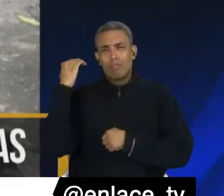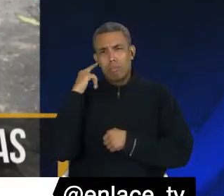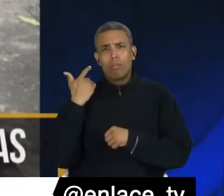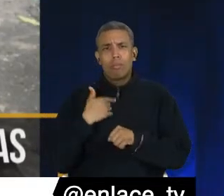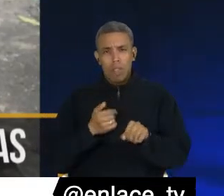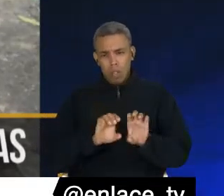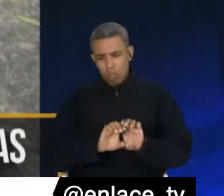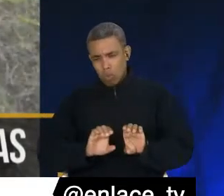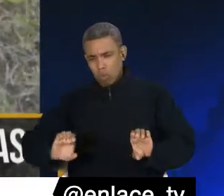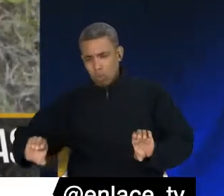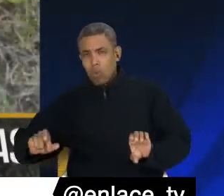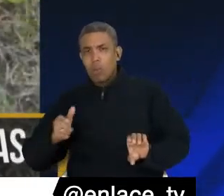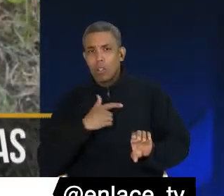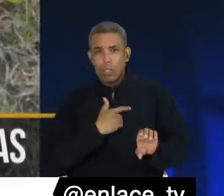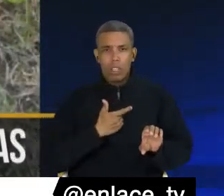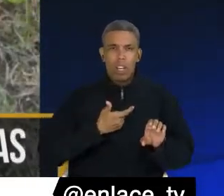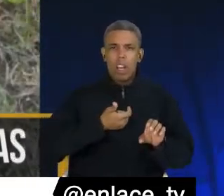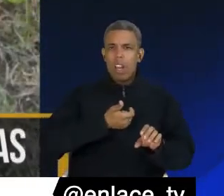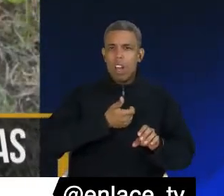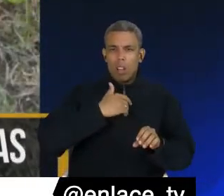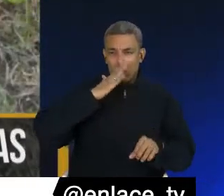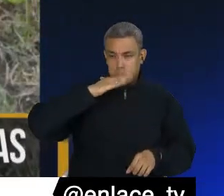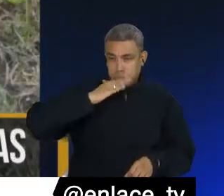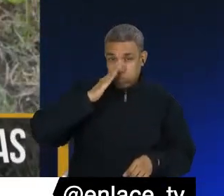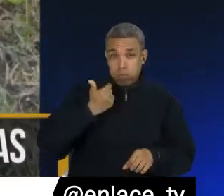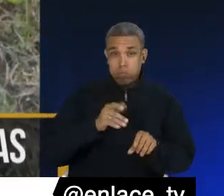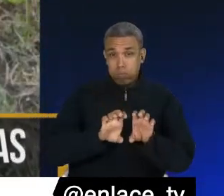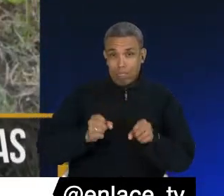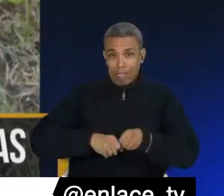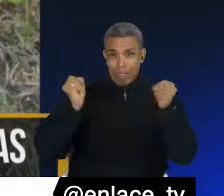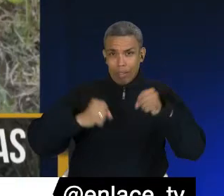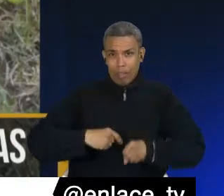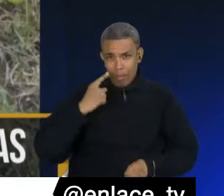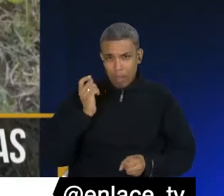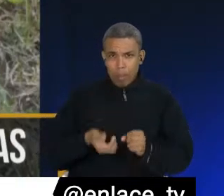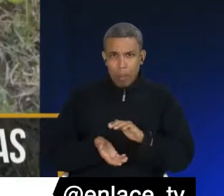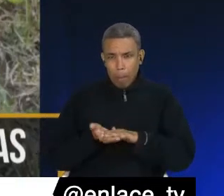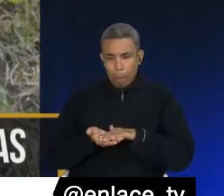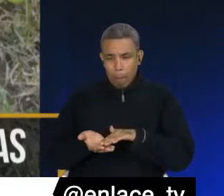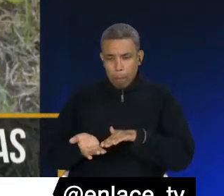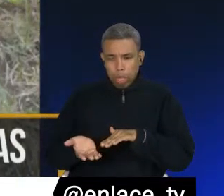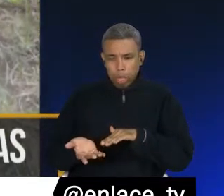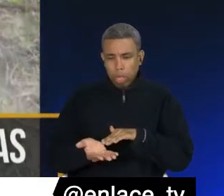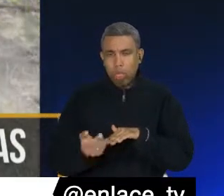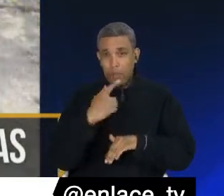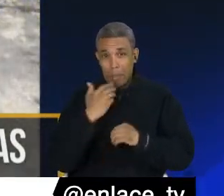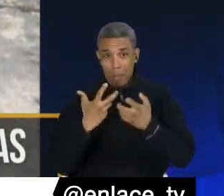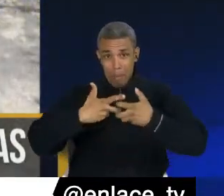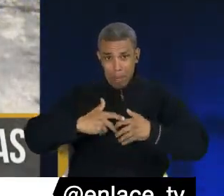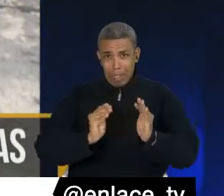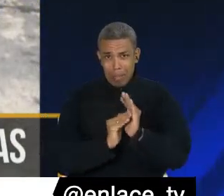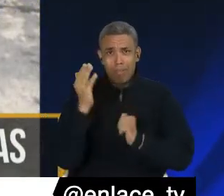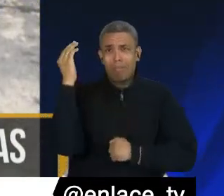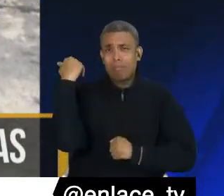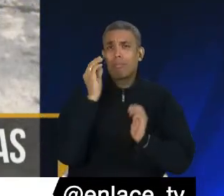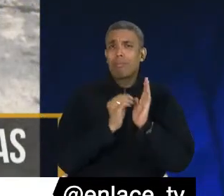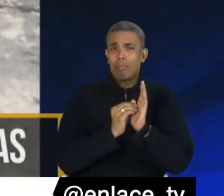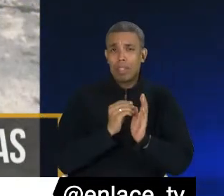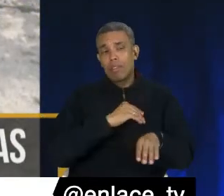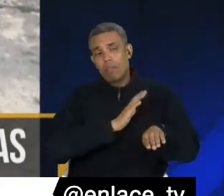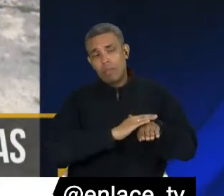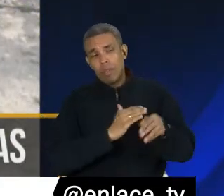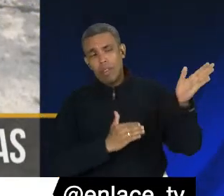genera la emanación de malos olores. Reconocen vecinos de la zona que la empresa Aguas de Barranca Bermeja ha visitado en varias ocasiones el sector